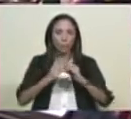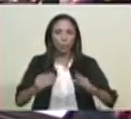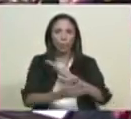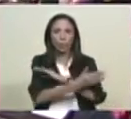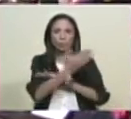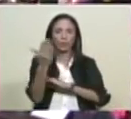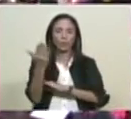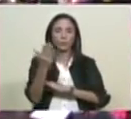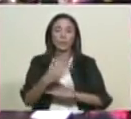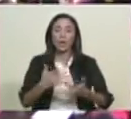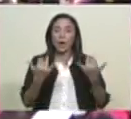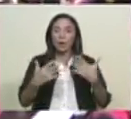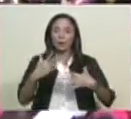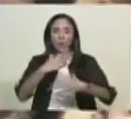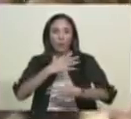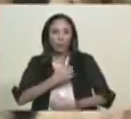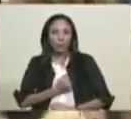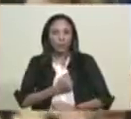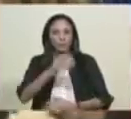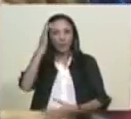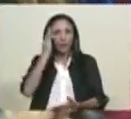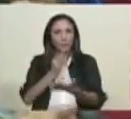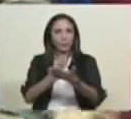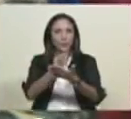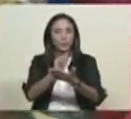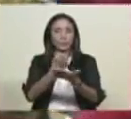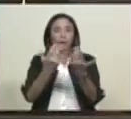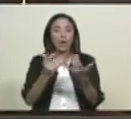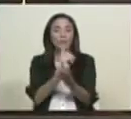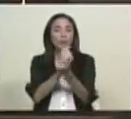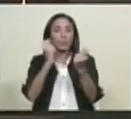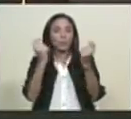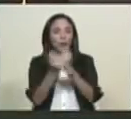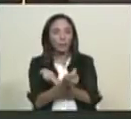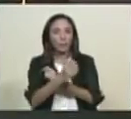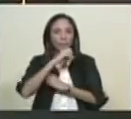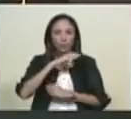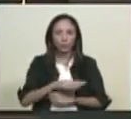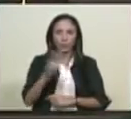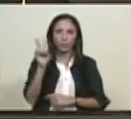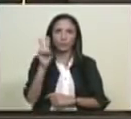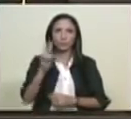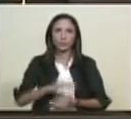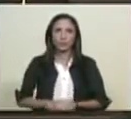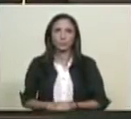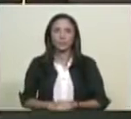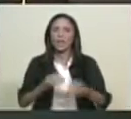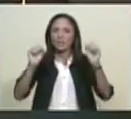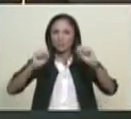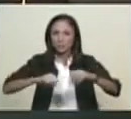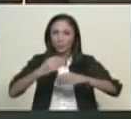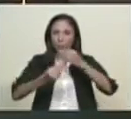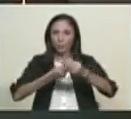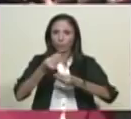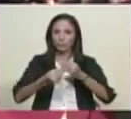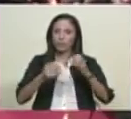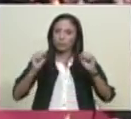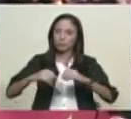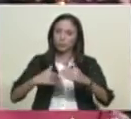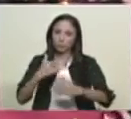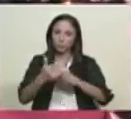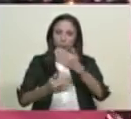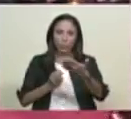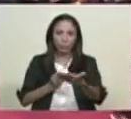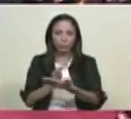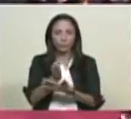Vayan convencidos que este es el tiempo histórico. Tenemos ventajas y que debemos seguir avanzando sobre